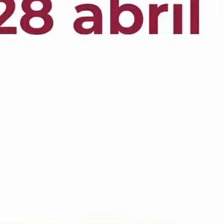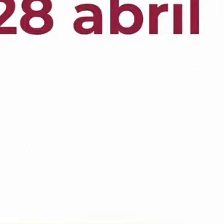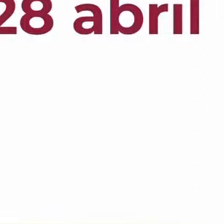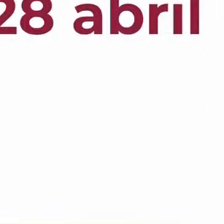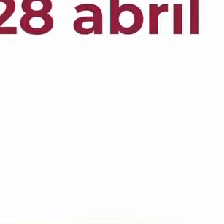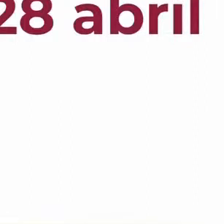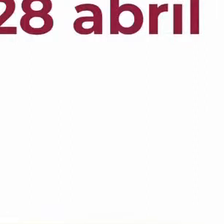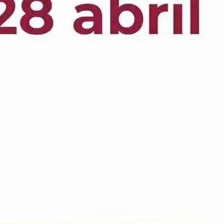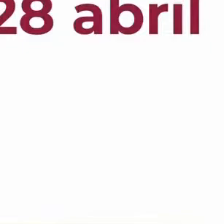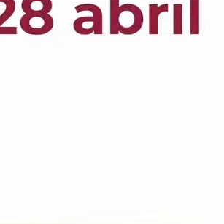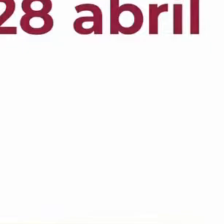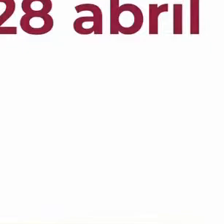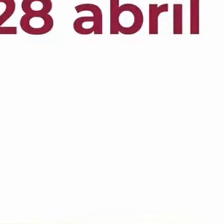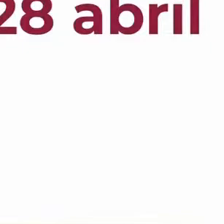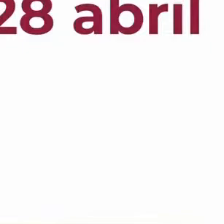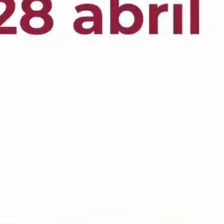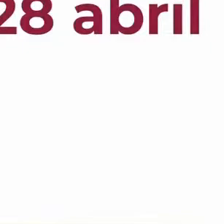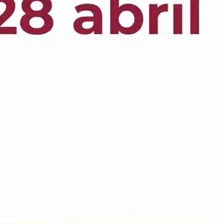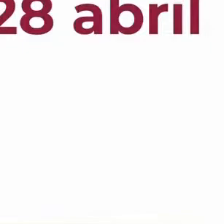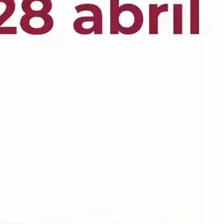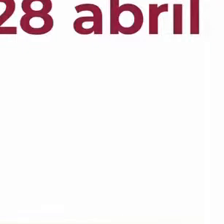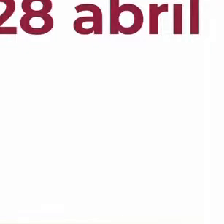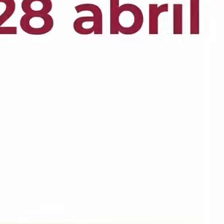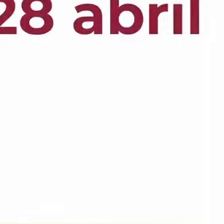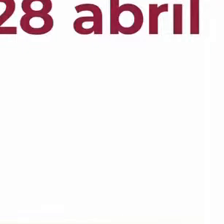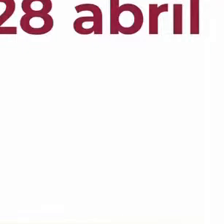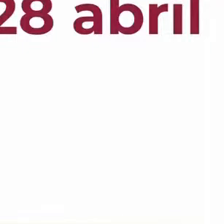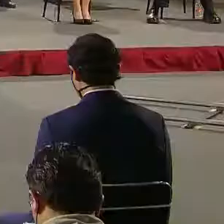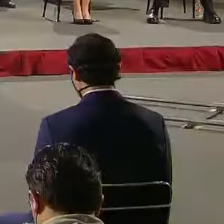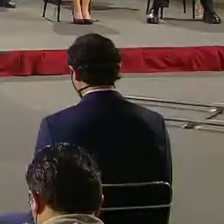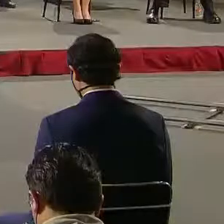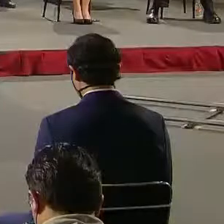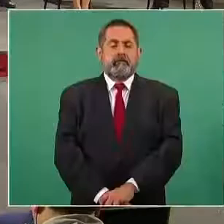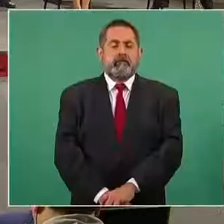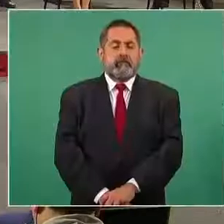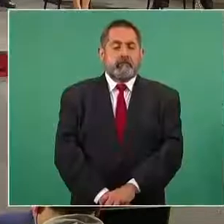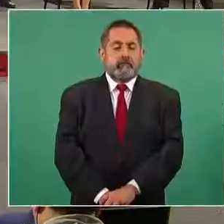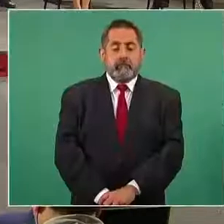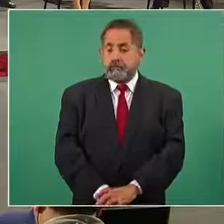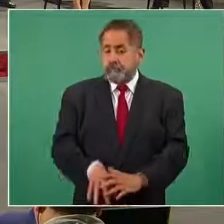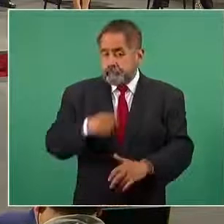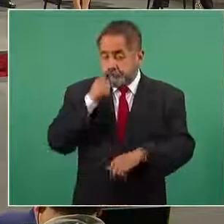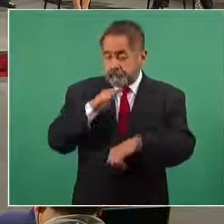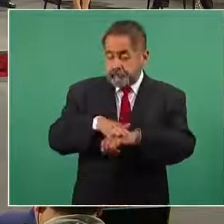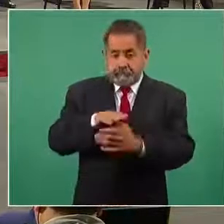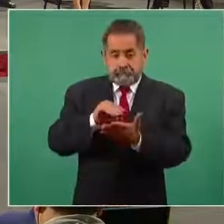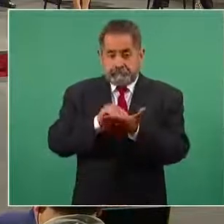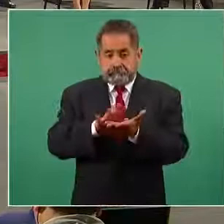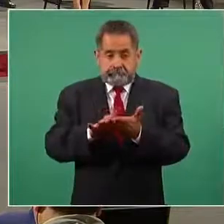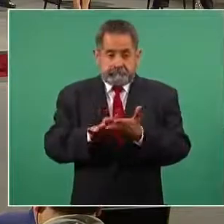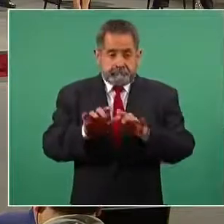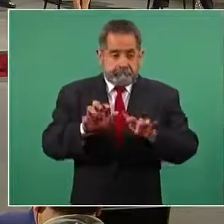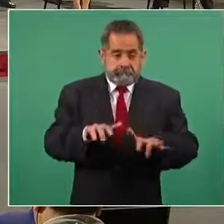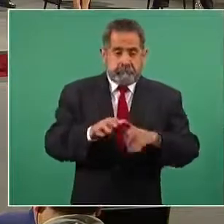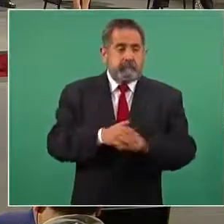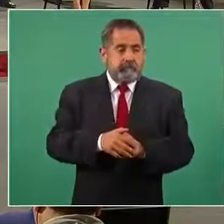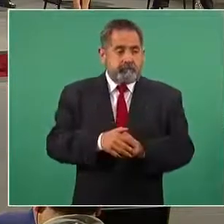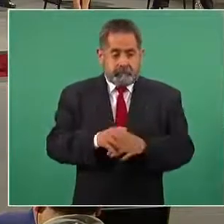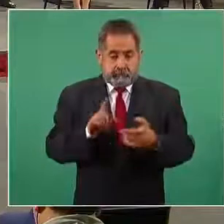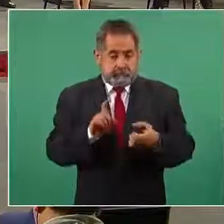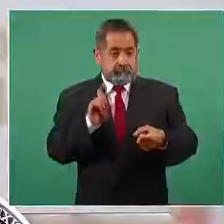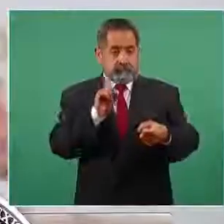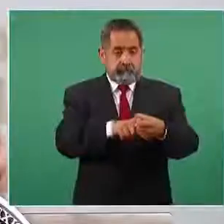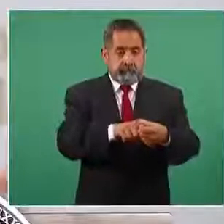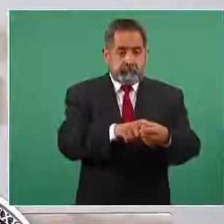y datos de contacto. Y muy importante también recordar que el registro, o de este registro, no depende el orden de la